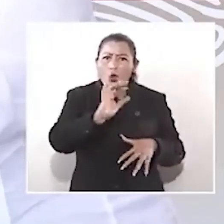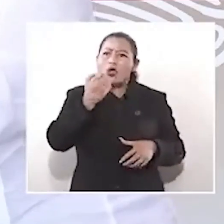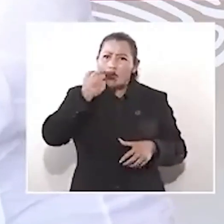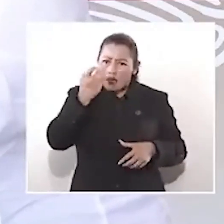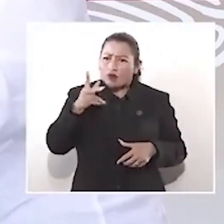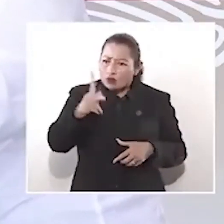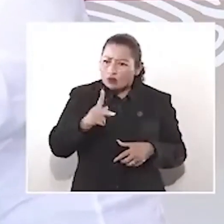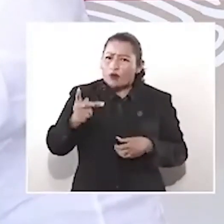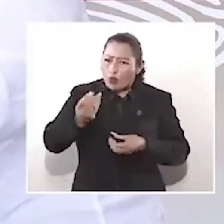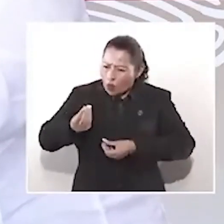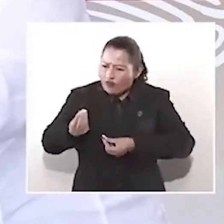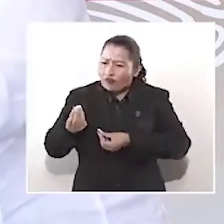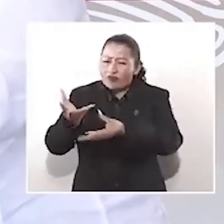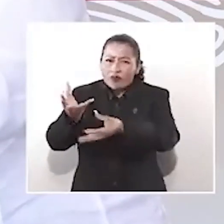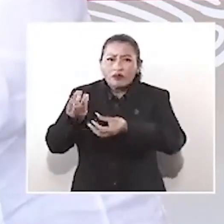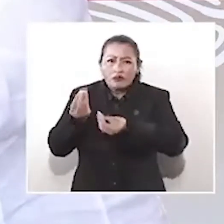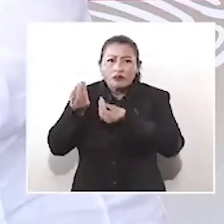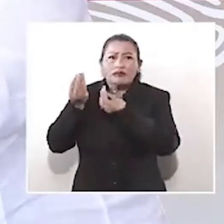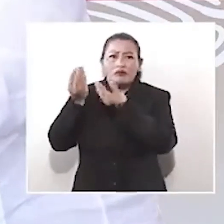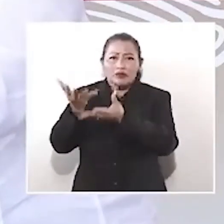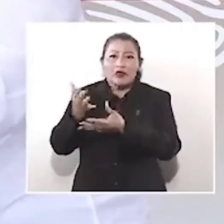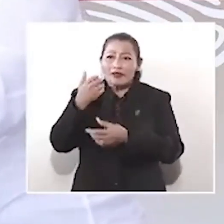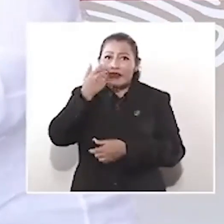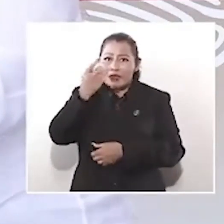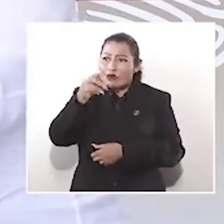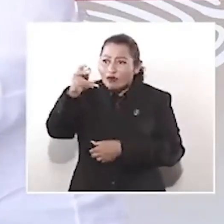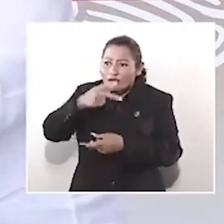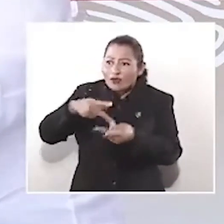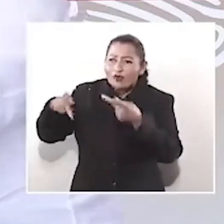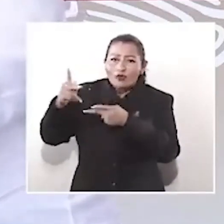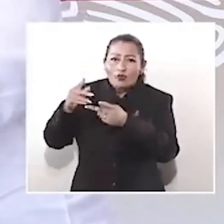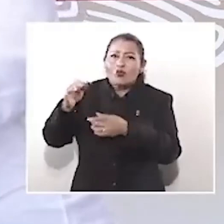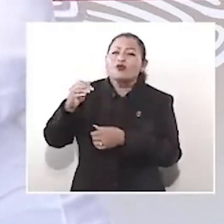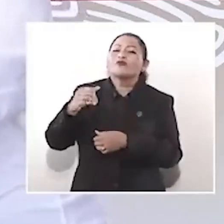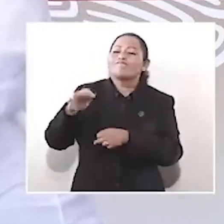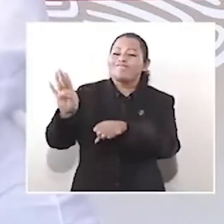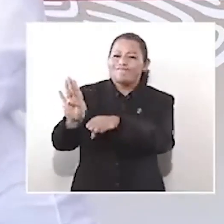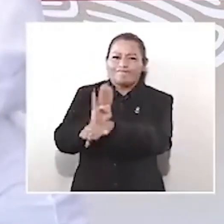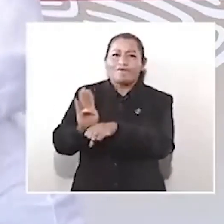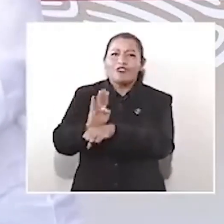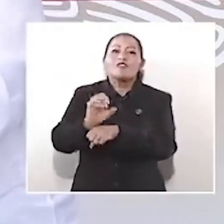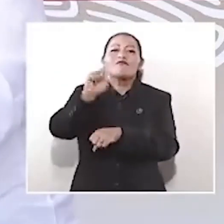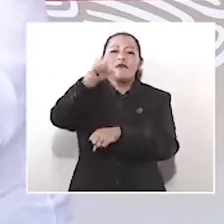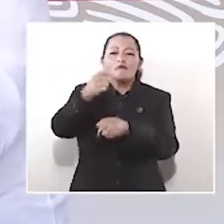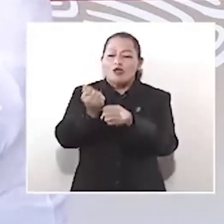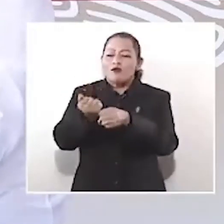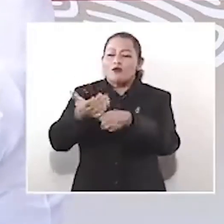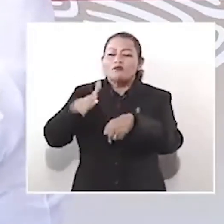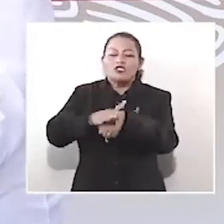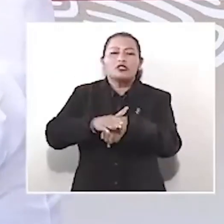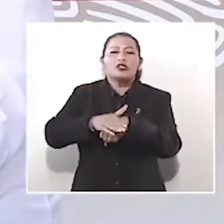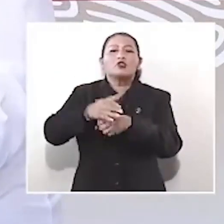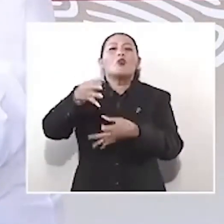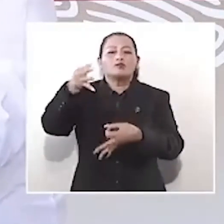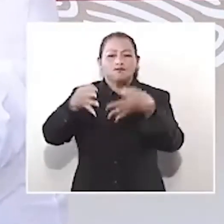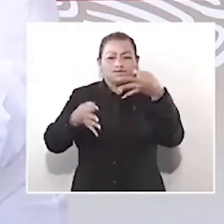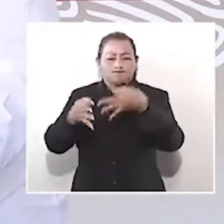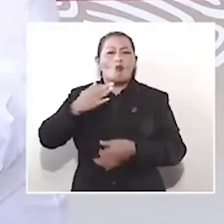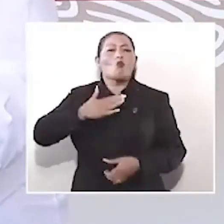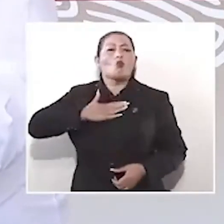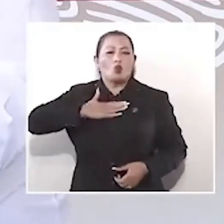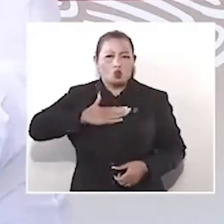recibían agua de una manera intermitente, en muchos casos con pipas, en otras con pozos,